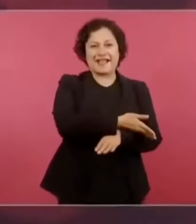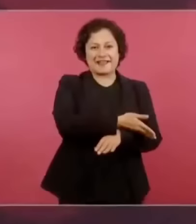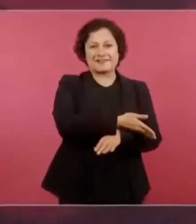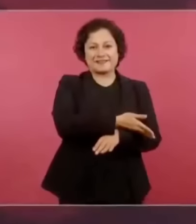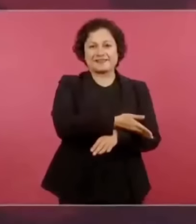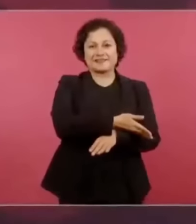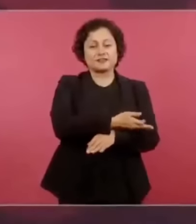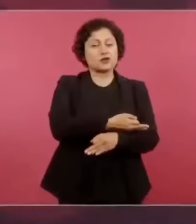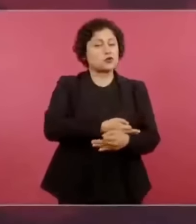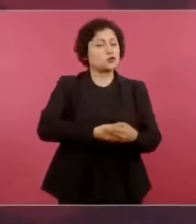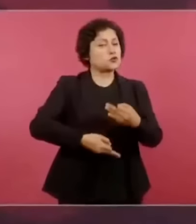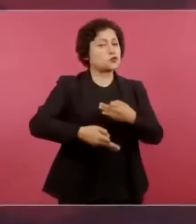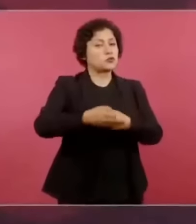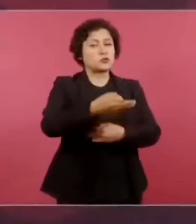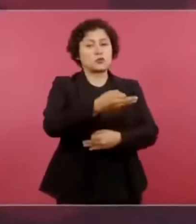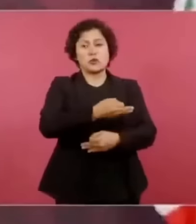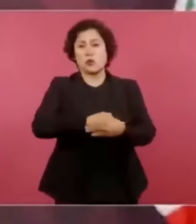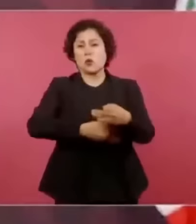conectado.